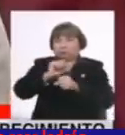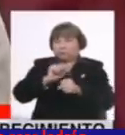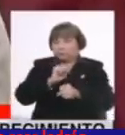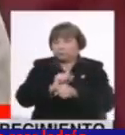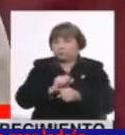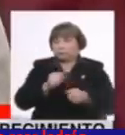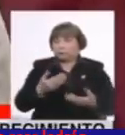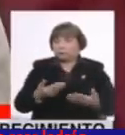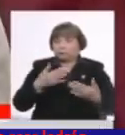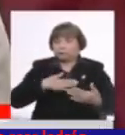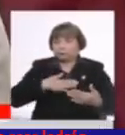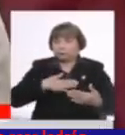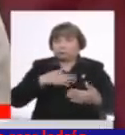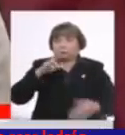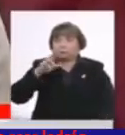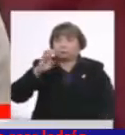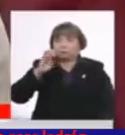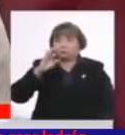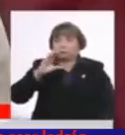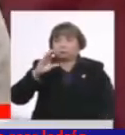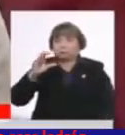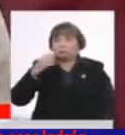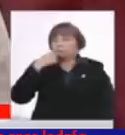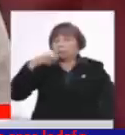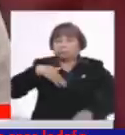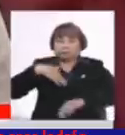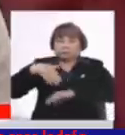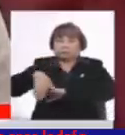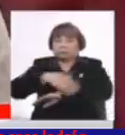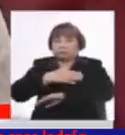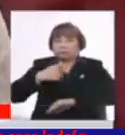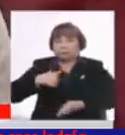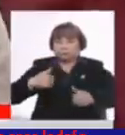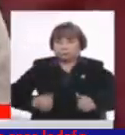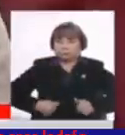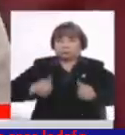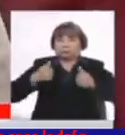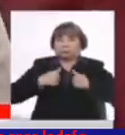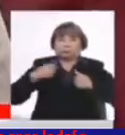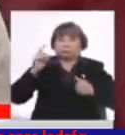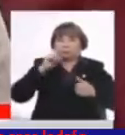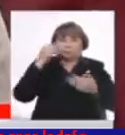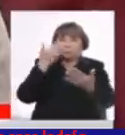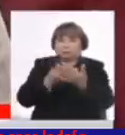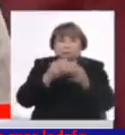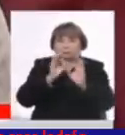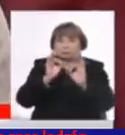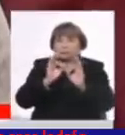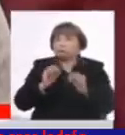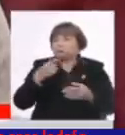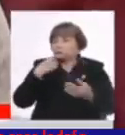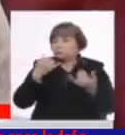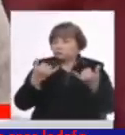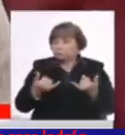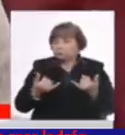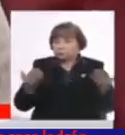notificada. En mi ficha RENIEC está mi dirección en la cual yo vivo y no me llegó ninguna citación. Pero